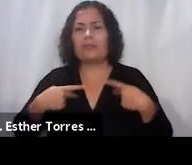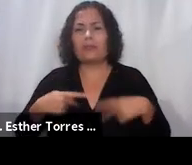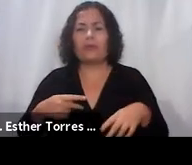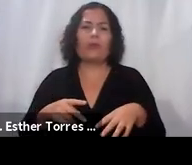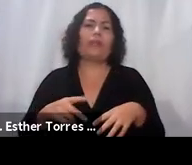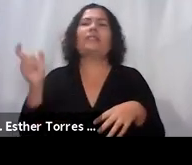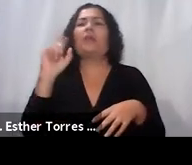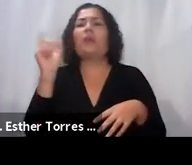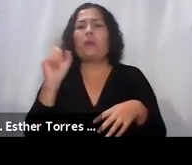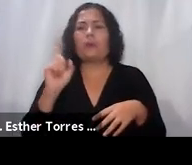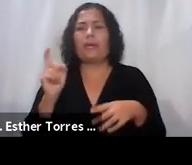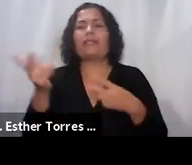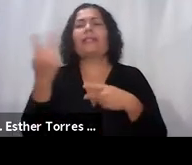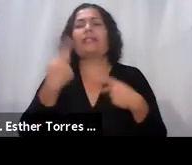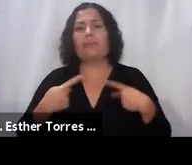circulaban, ¿no?